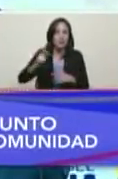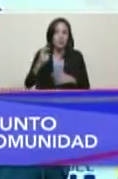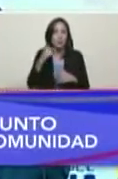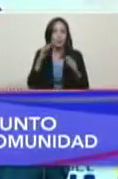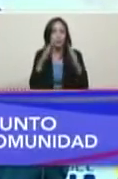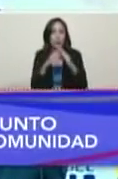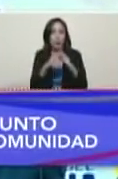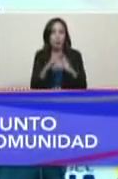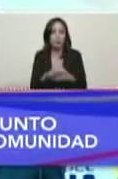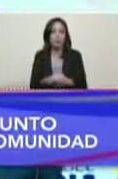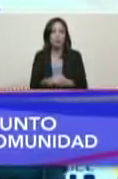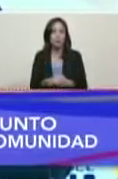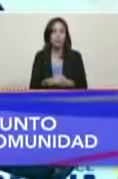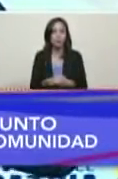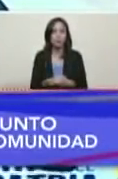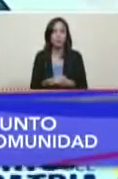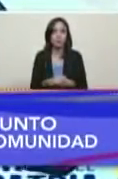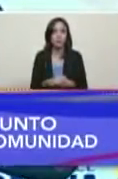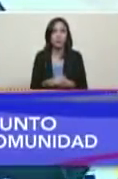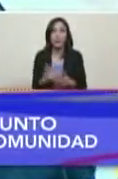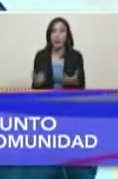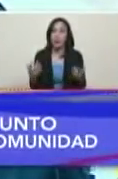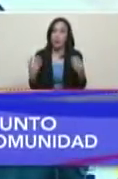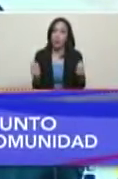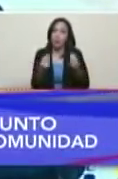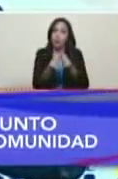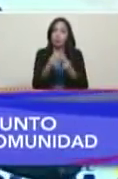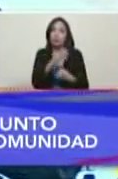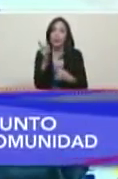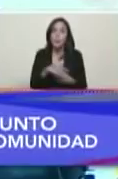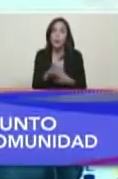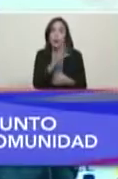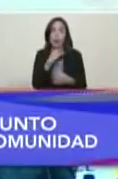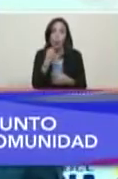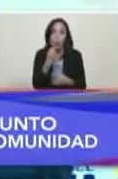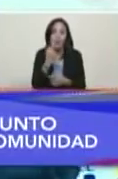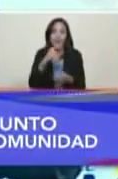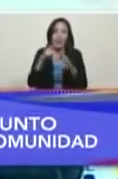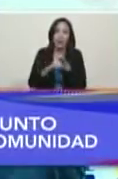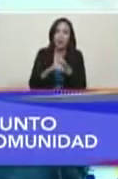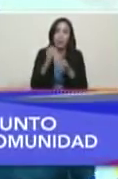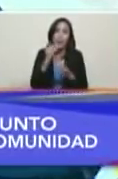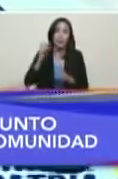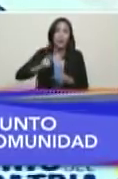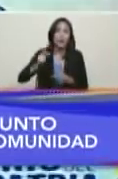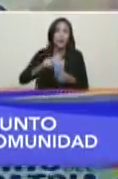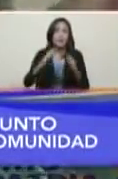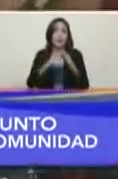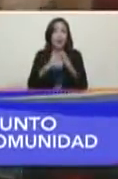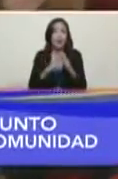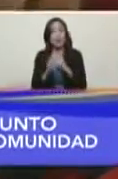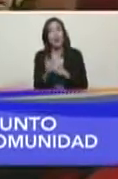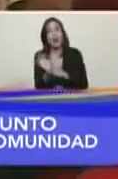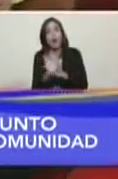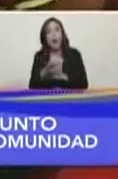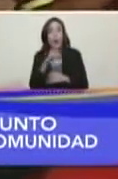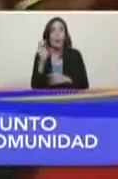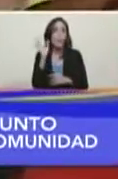vivienda? De los matrimonios jóvenes, de la juventud, de las mujeres que tienen 3, 4